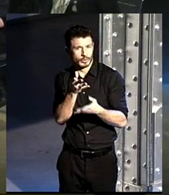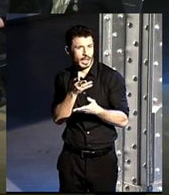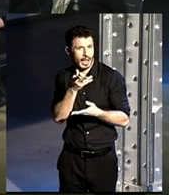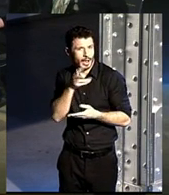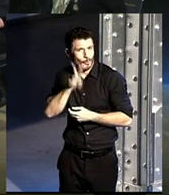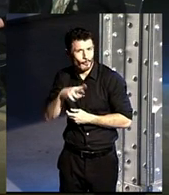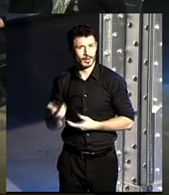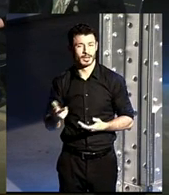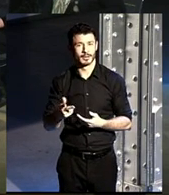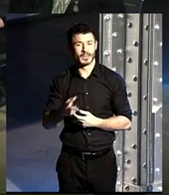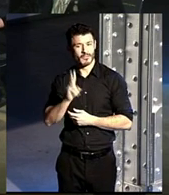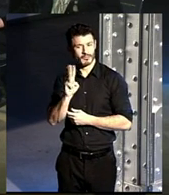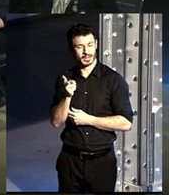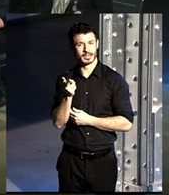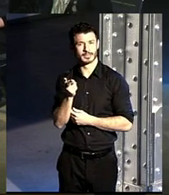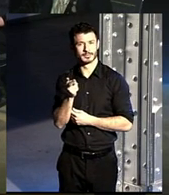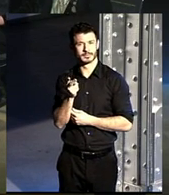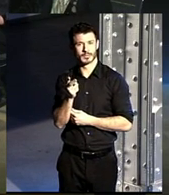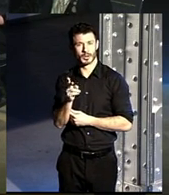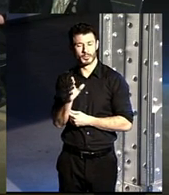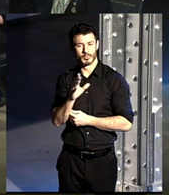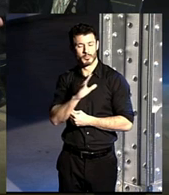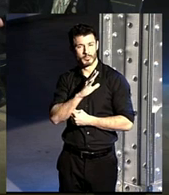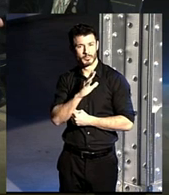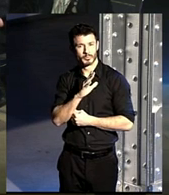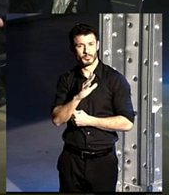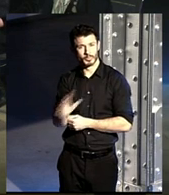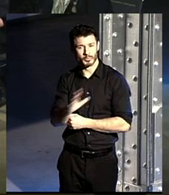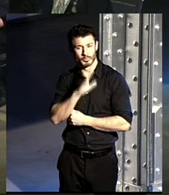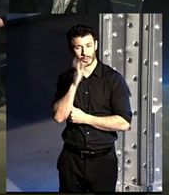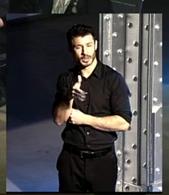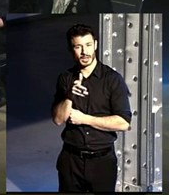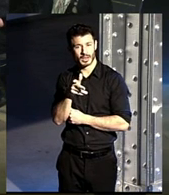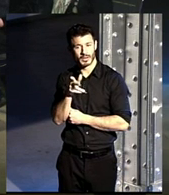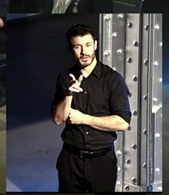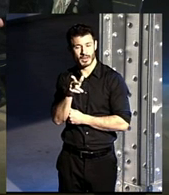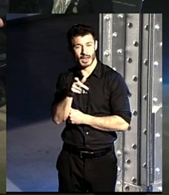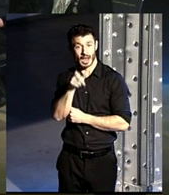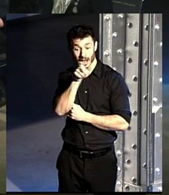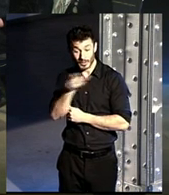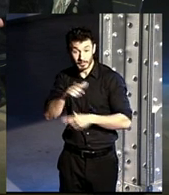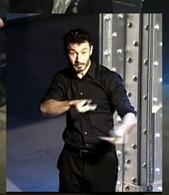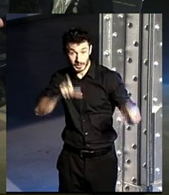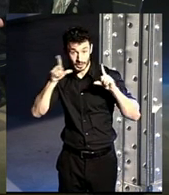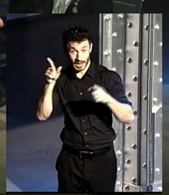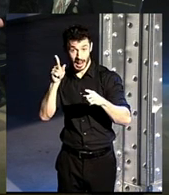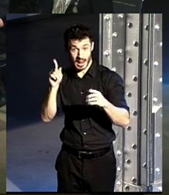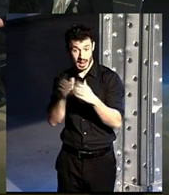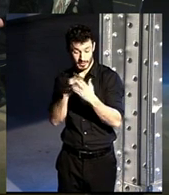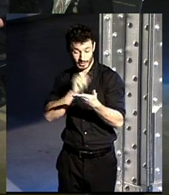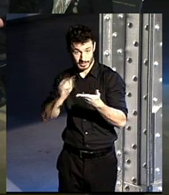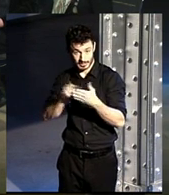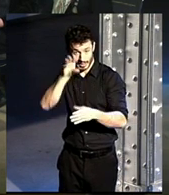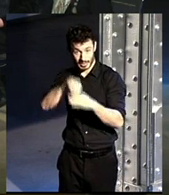qué Verne no deja a sus personajes bajar sobre la Luna? Porque a Verne